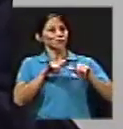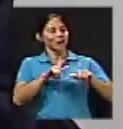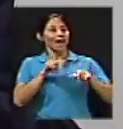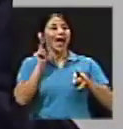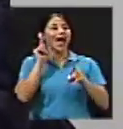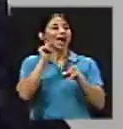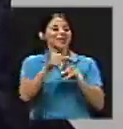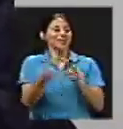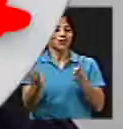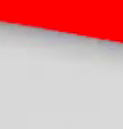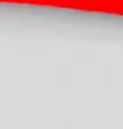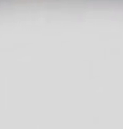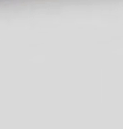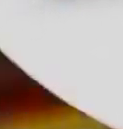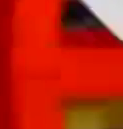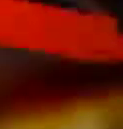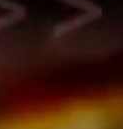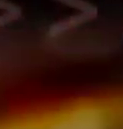que nos inviten.